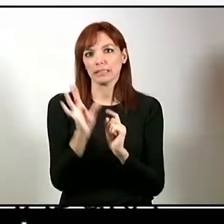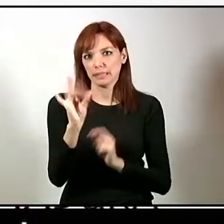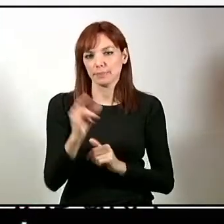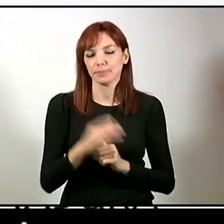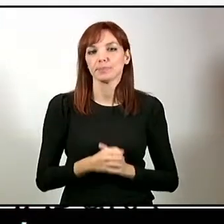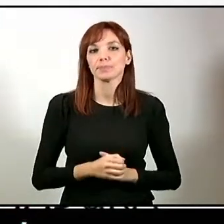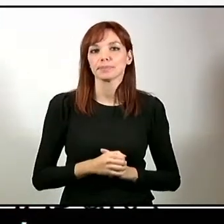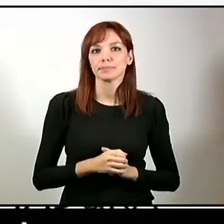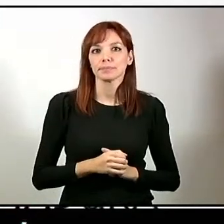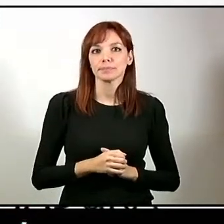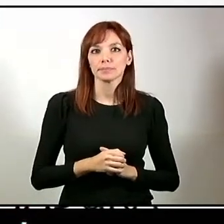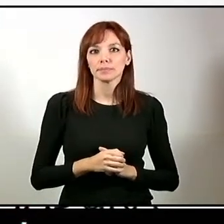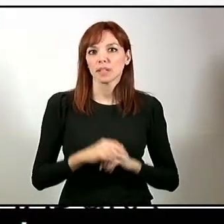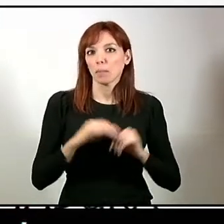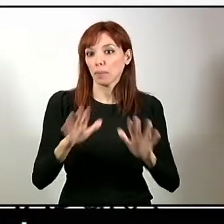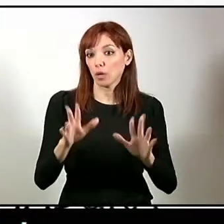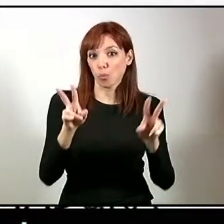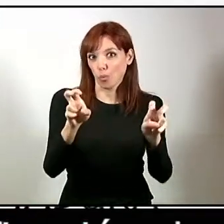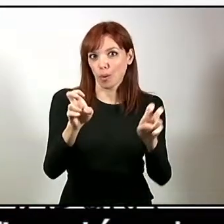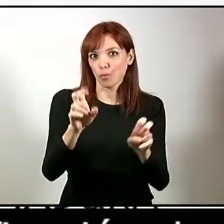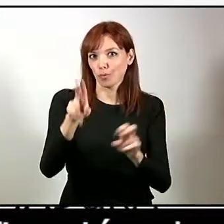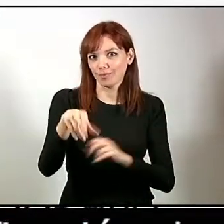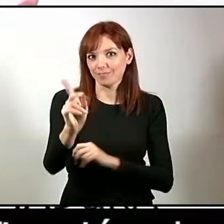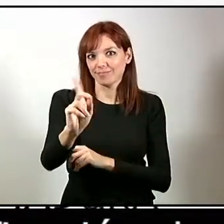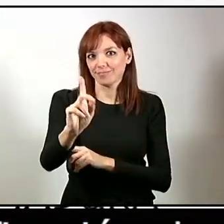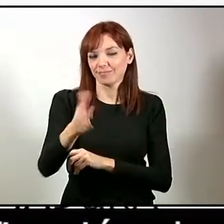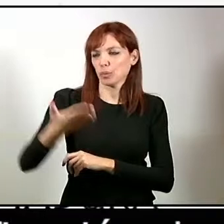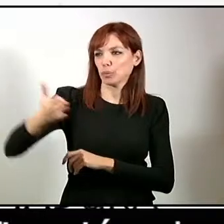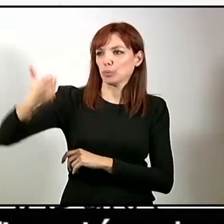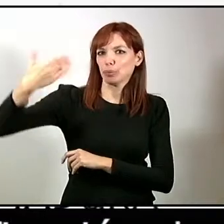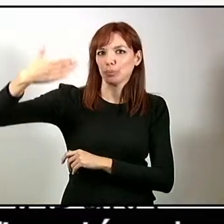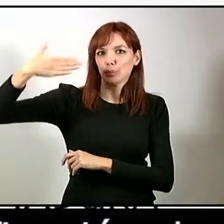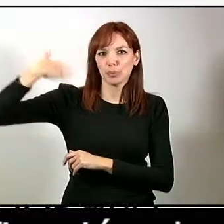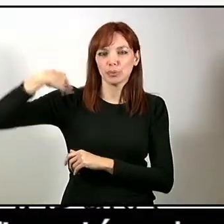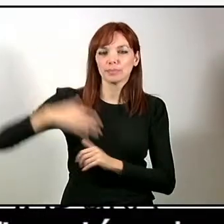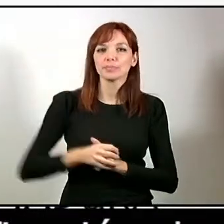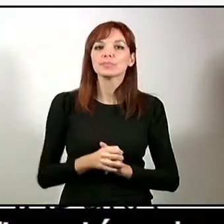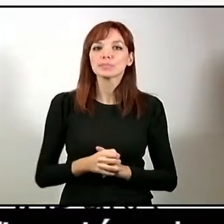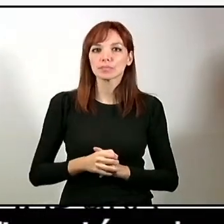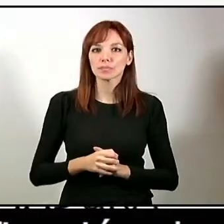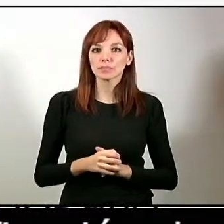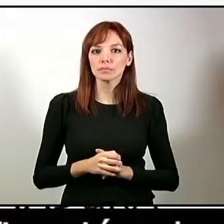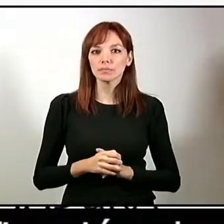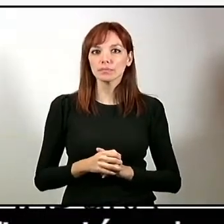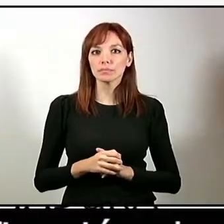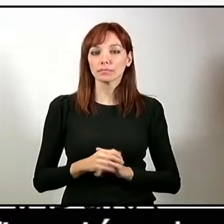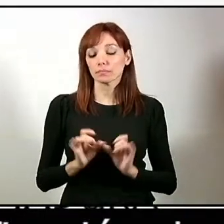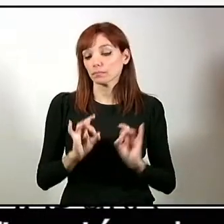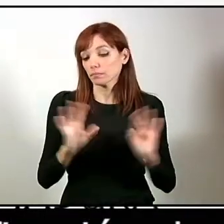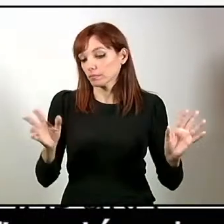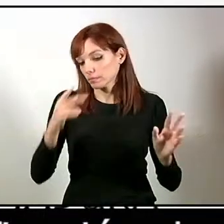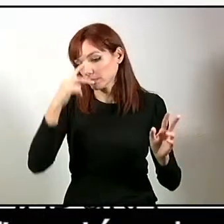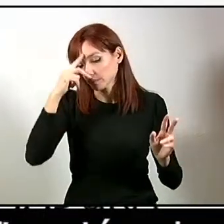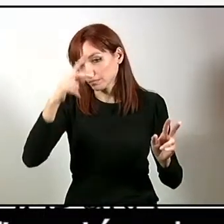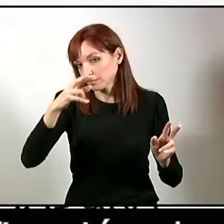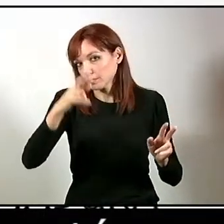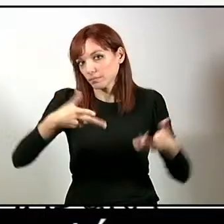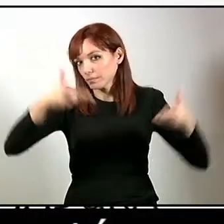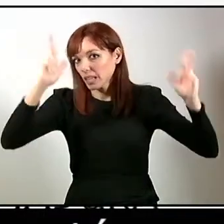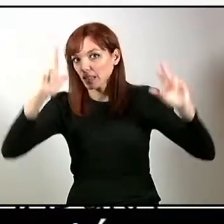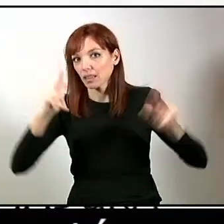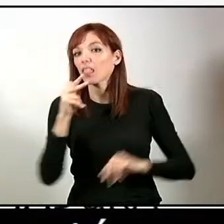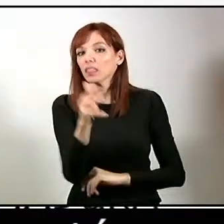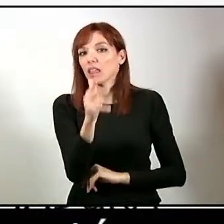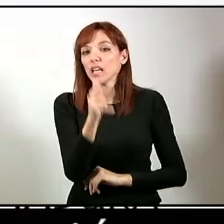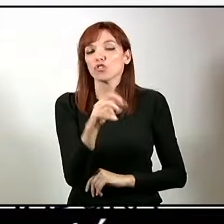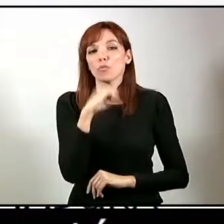Pero esto no es de ayer ni antes de ayer, pero por supuesto están en su libre derecho de ejercer